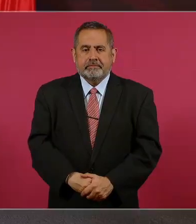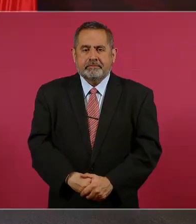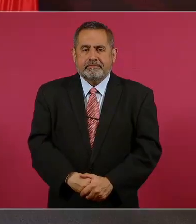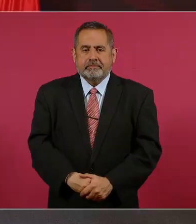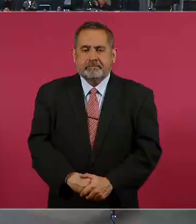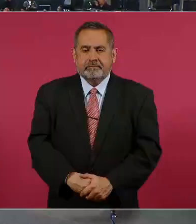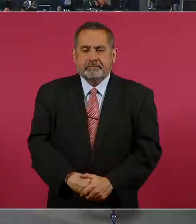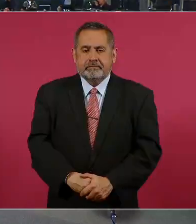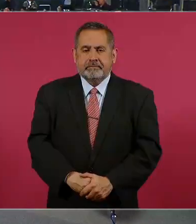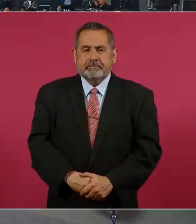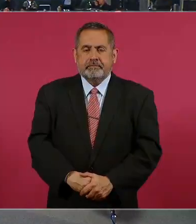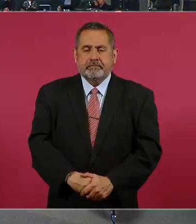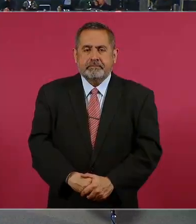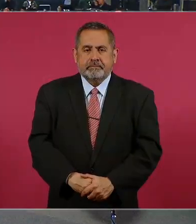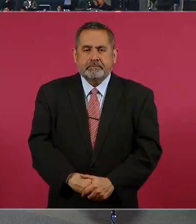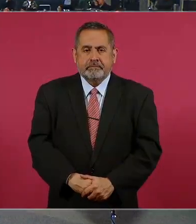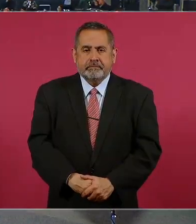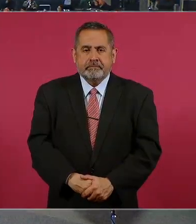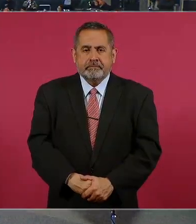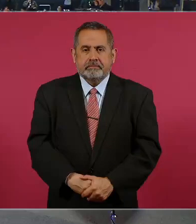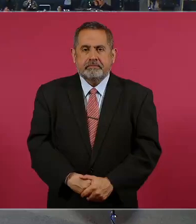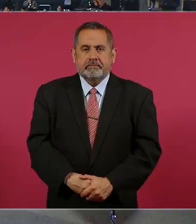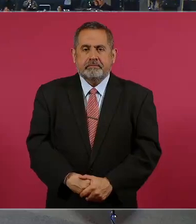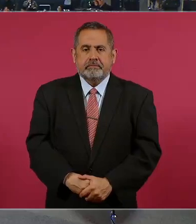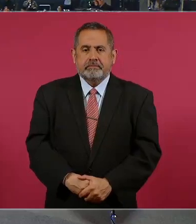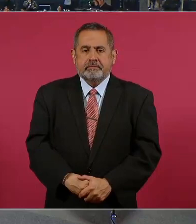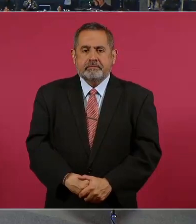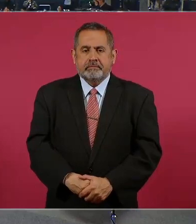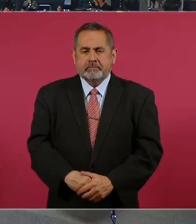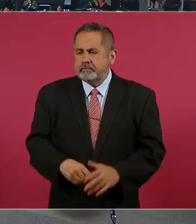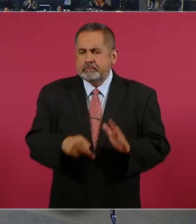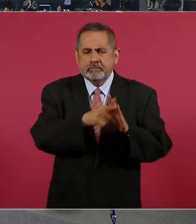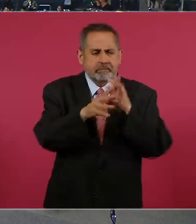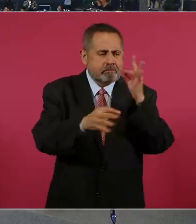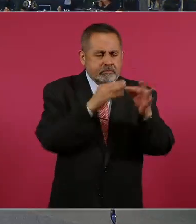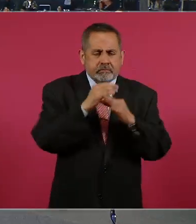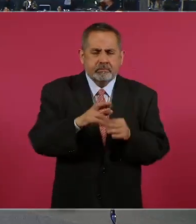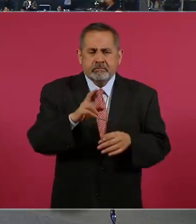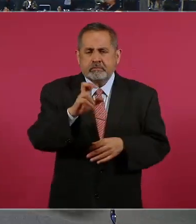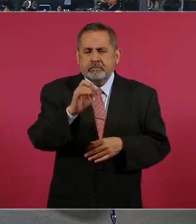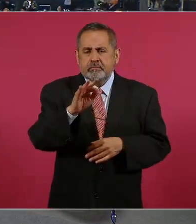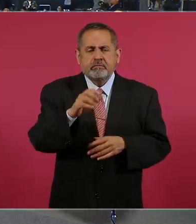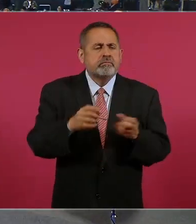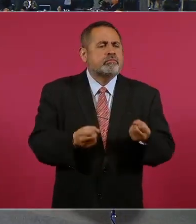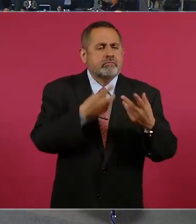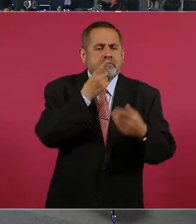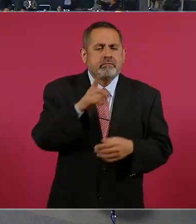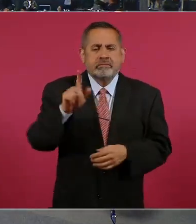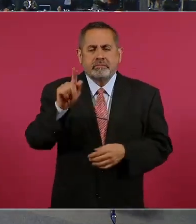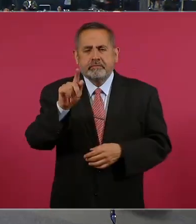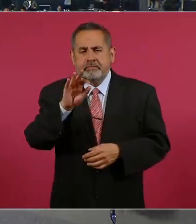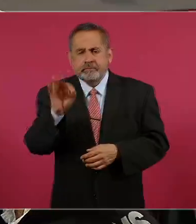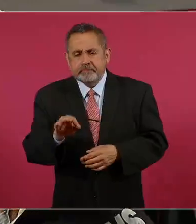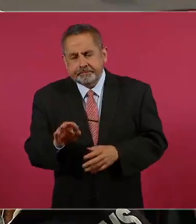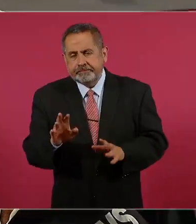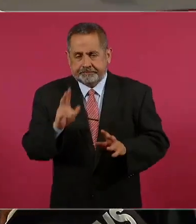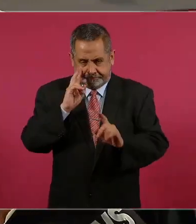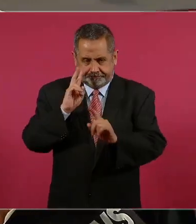Vamos. Afirma que el 70% de la gasolina se importa. ¿Cuánto dice Reforma? 70%. 70.